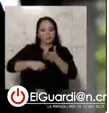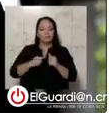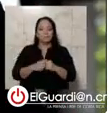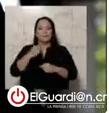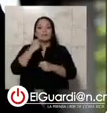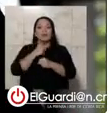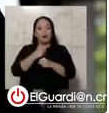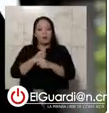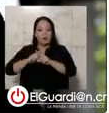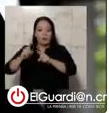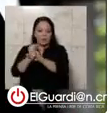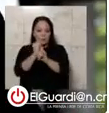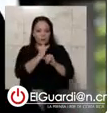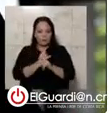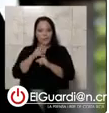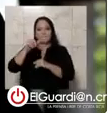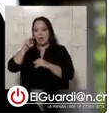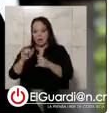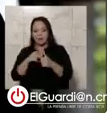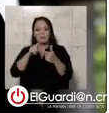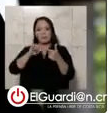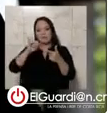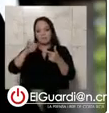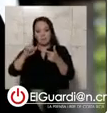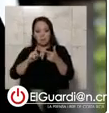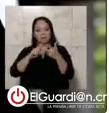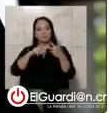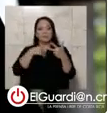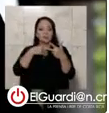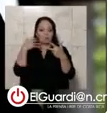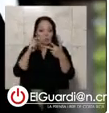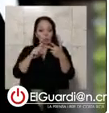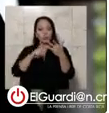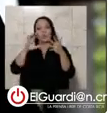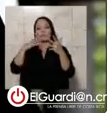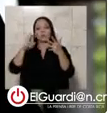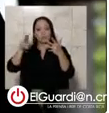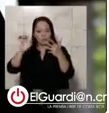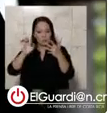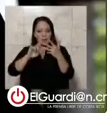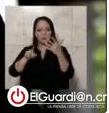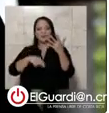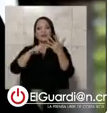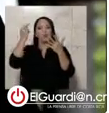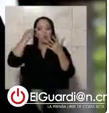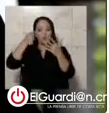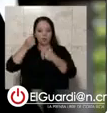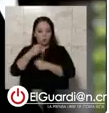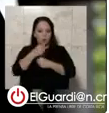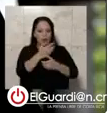trabajo interinstitucional del PANI, del IVAS, del Ministerio de Salud, de la Comisión Nacional de Emergencia, de los gobiernos